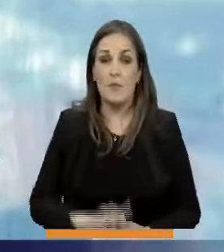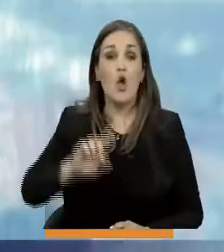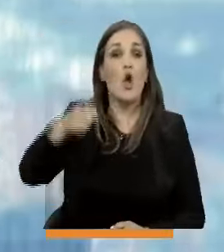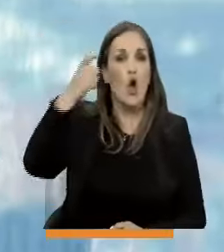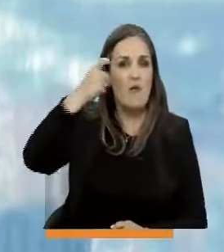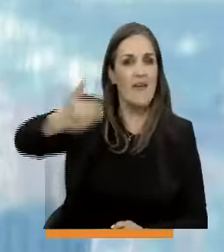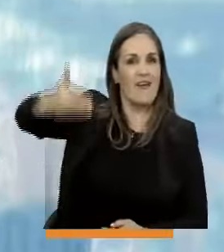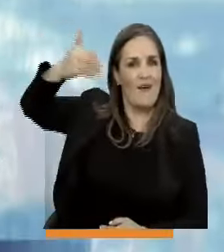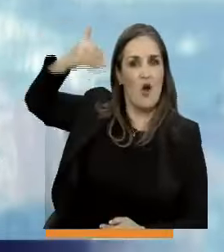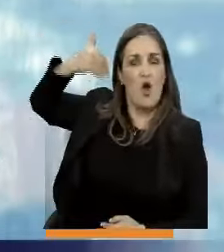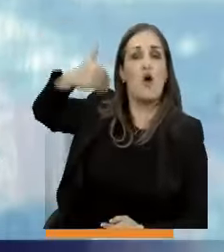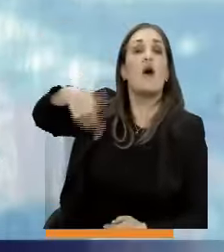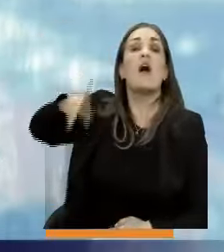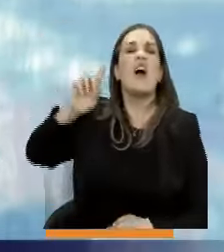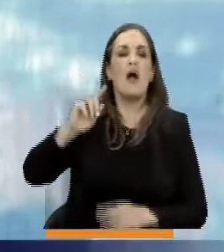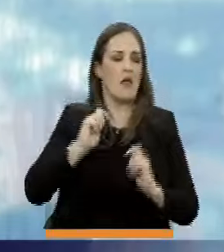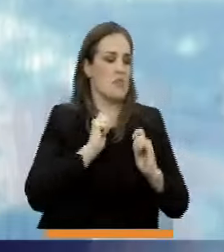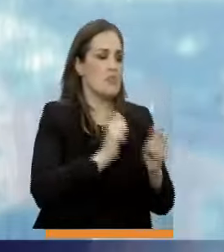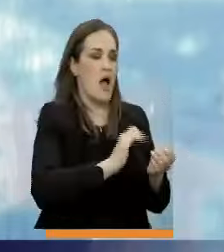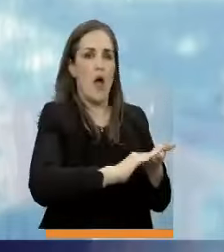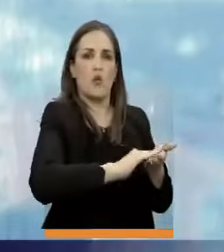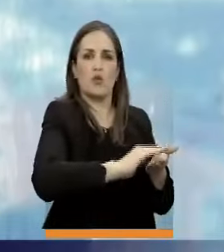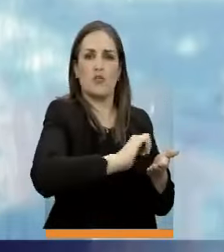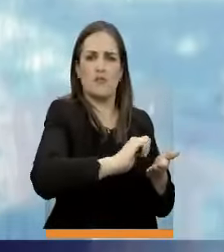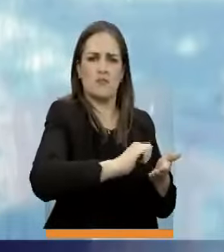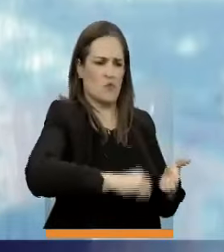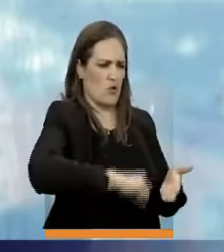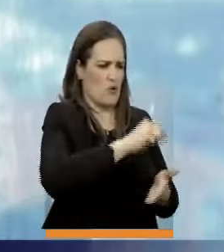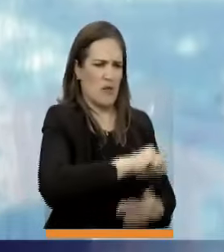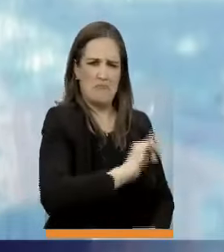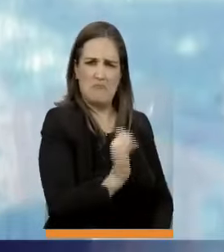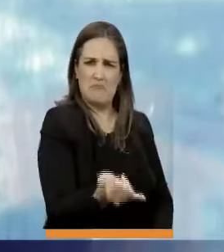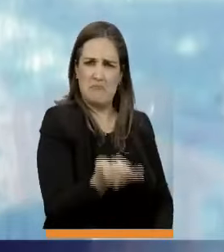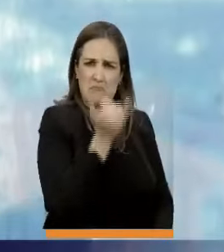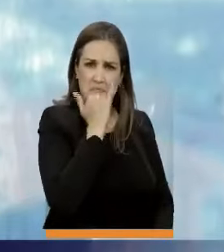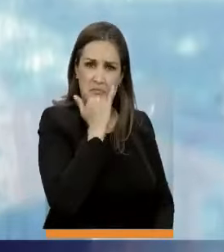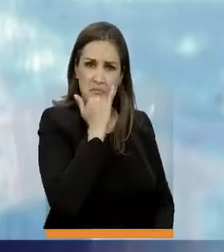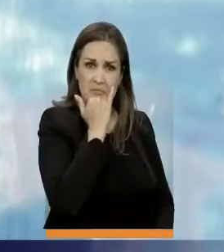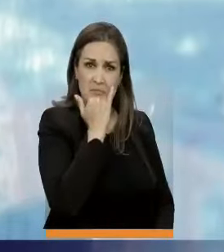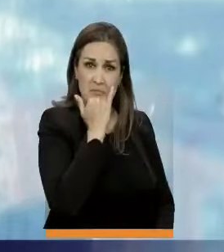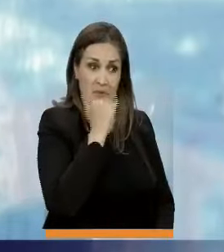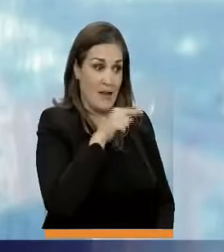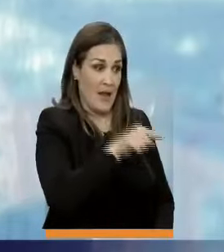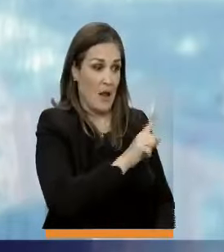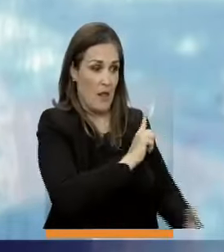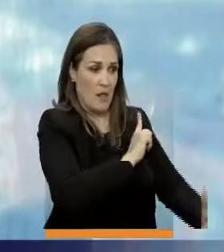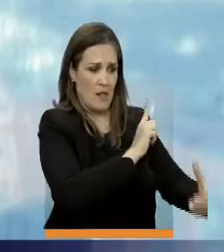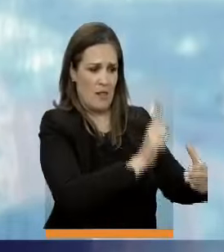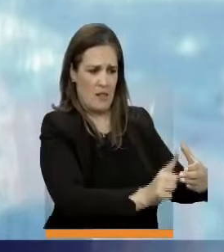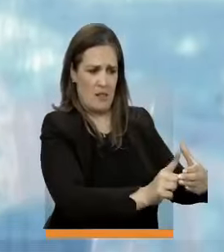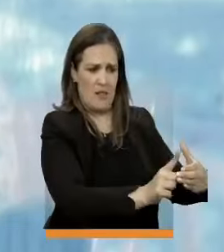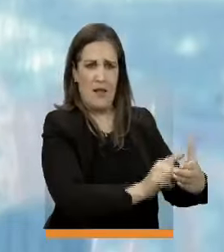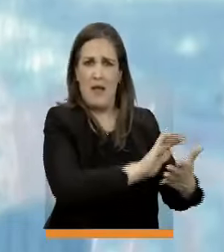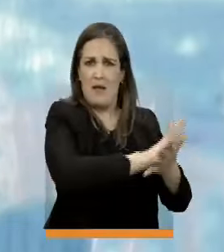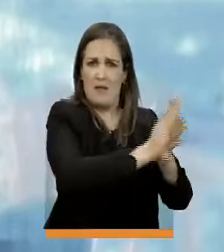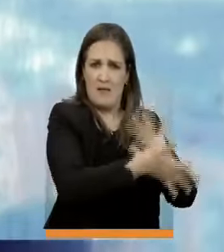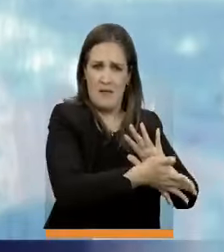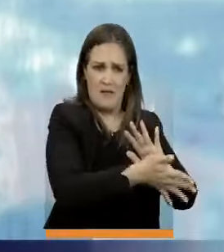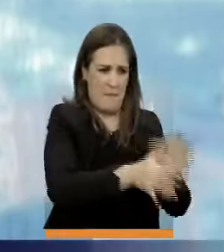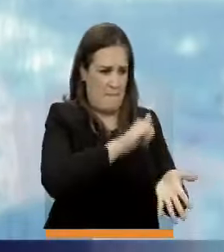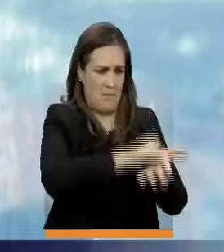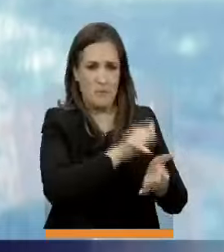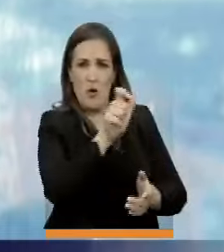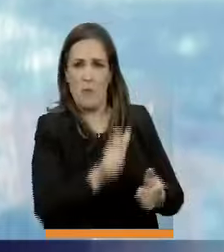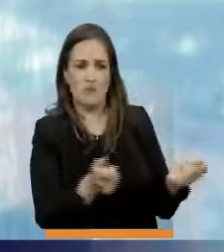anteriores autorizó que se celebraran contratos irregulares, que los mismos agentes interventores fueron los mismos agentes liquidadores, que las personas